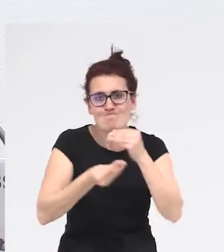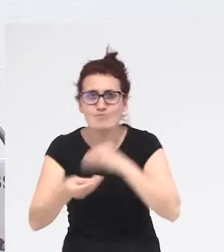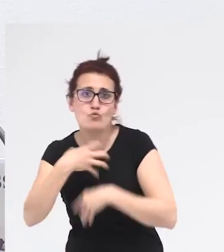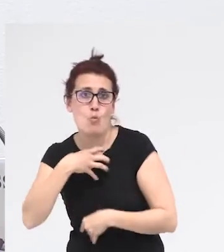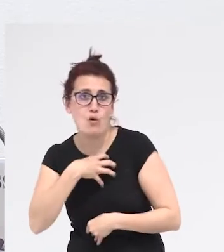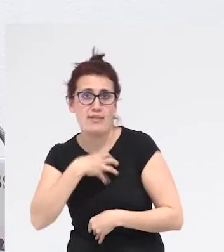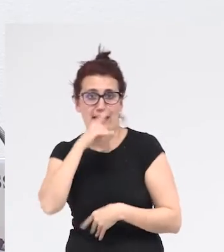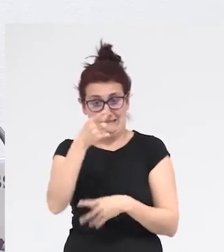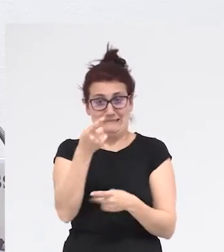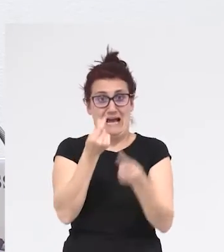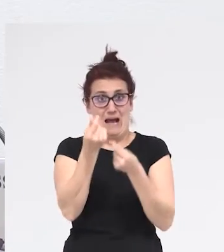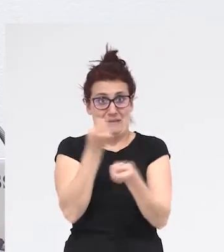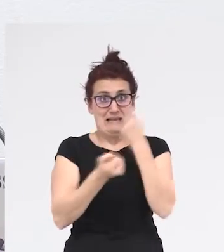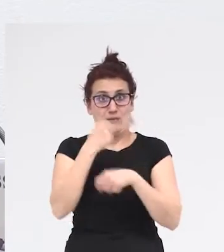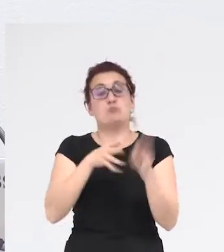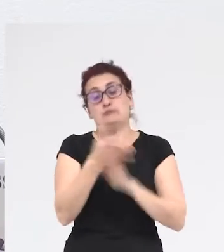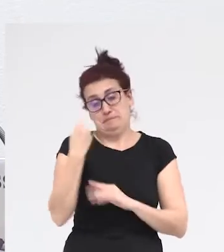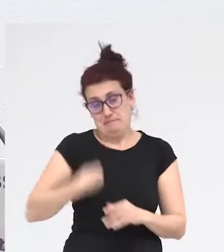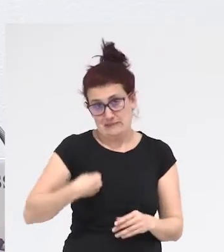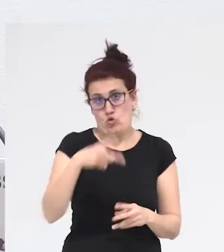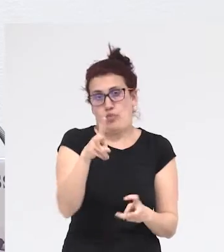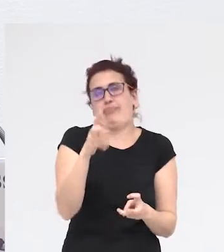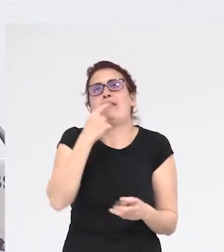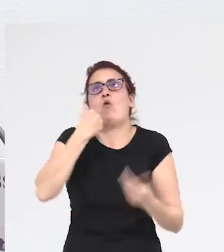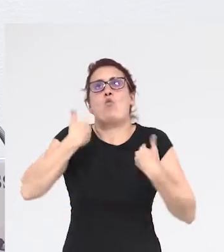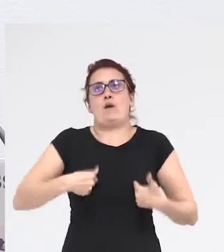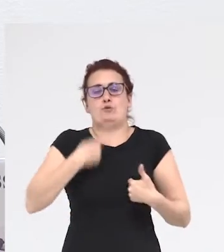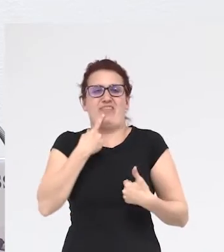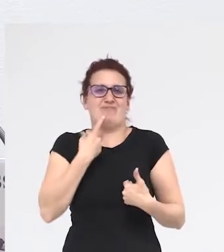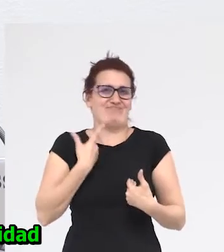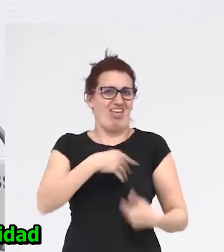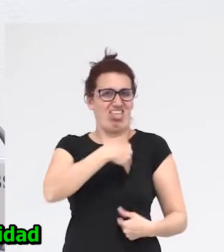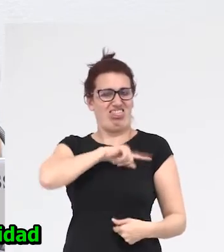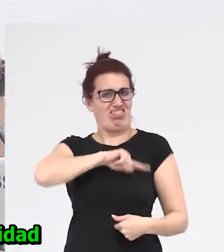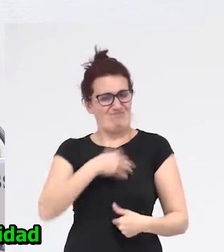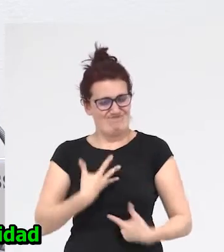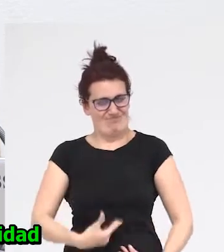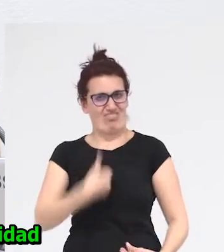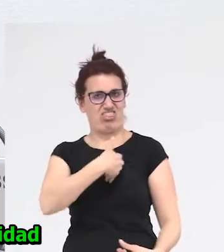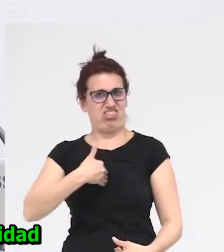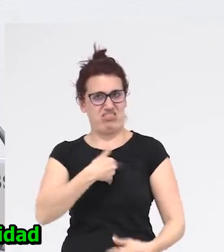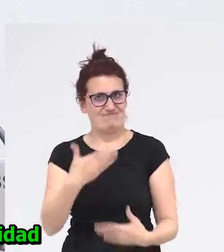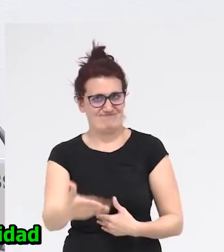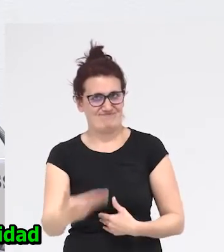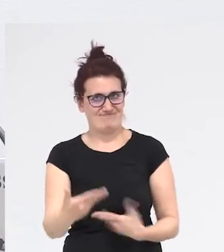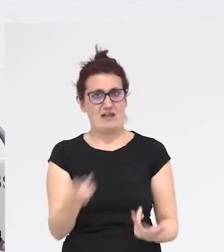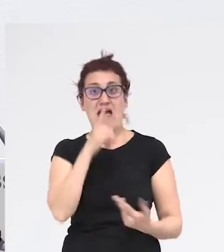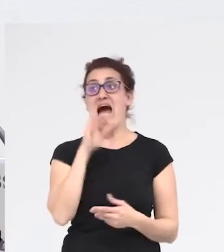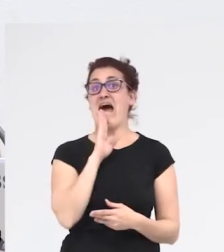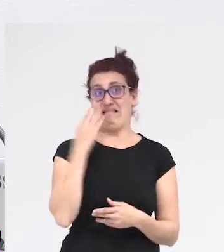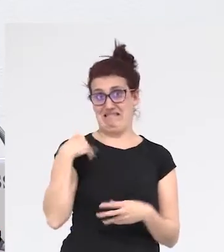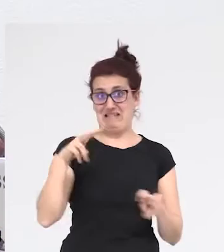capitalismo son justamente estos cuerpos entendidos como vulnerables. Y antes hablábamos de la vulnerabilidad como